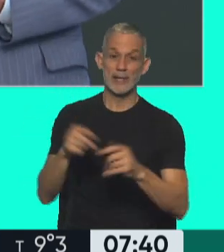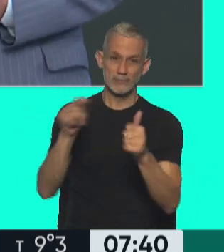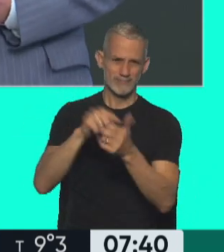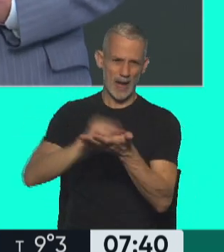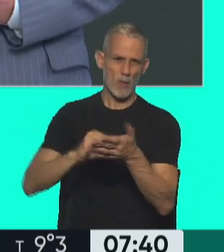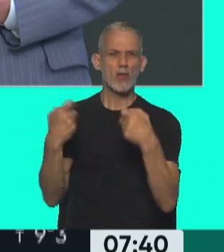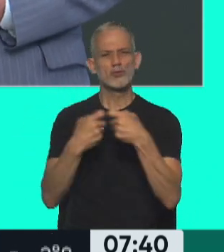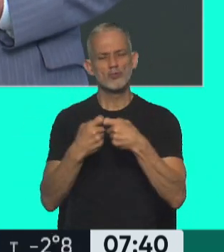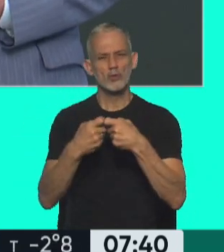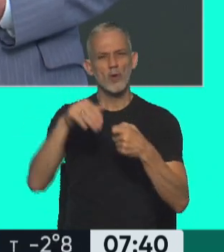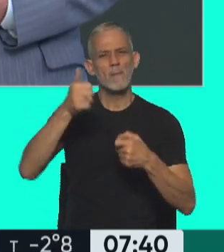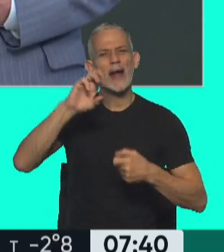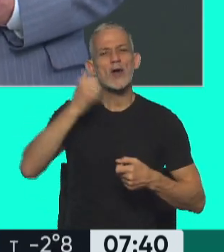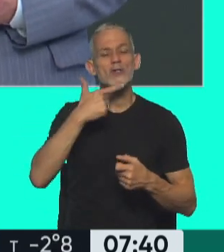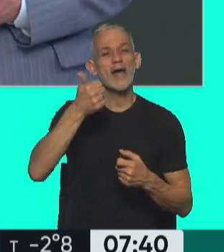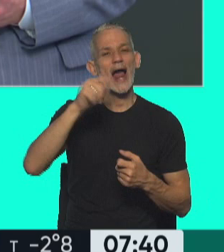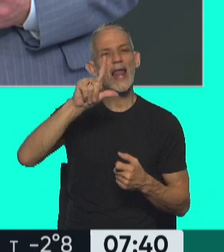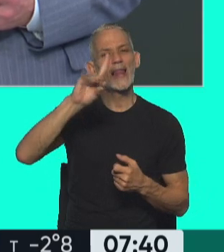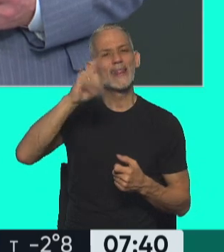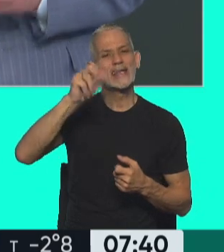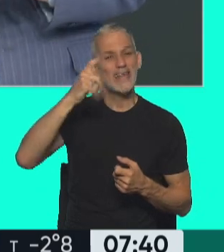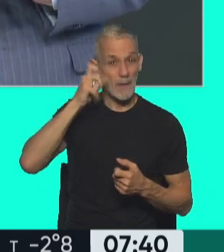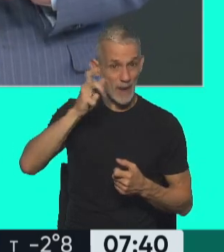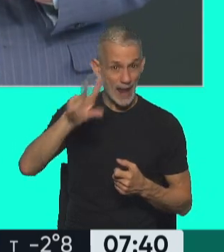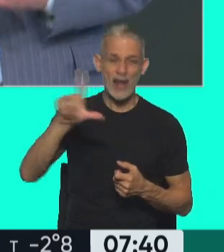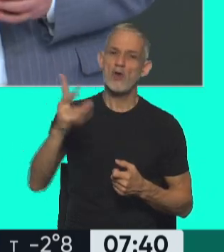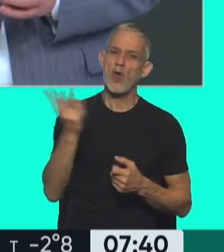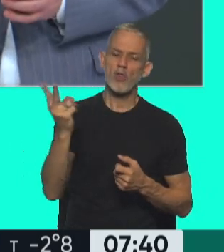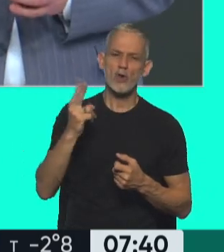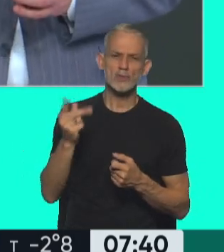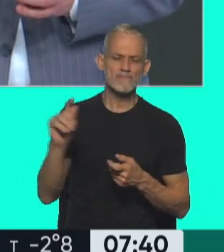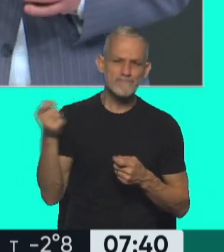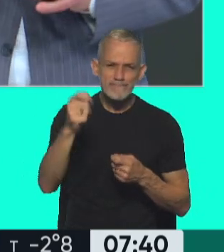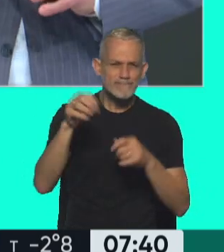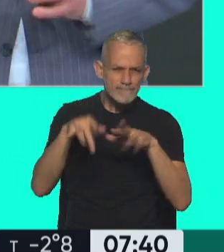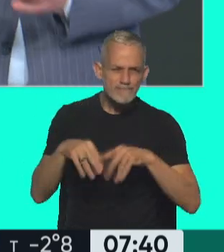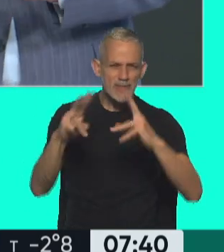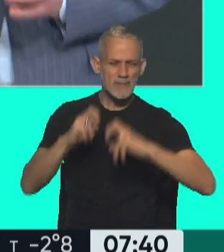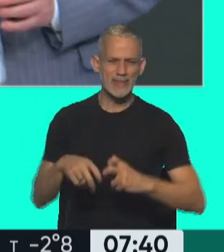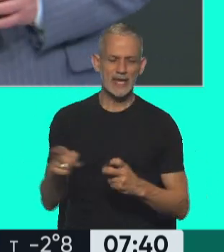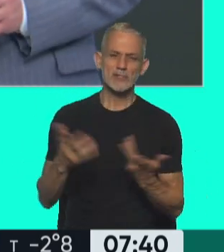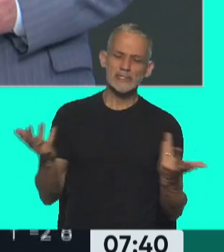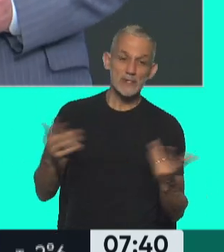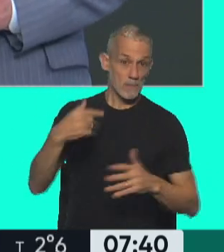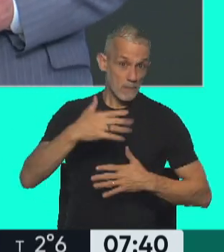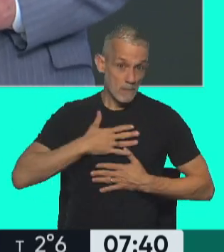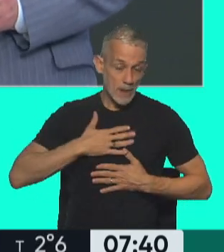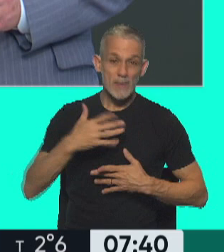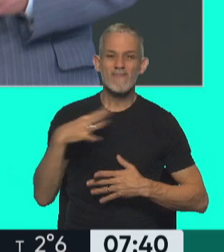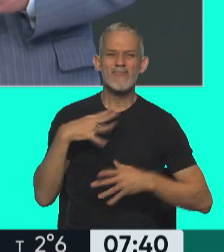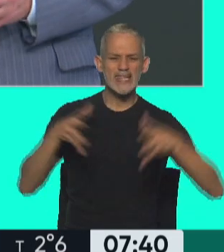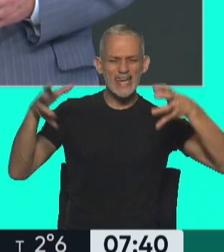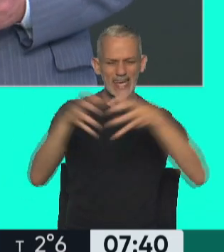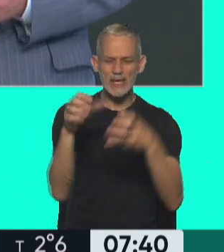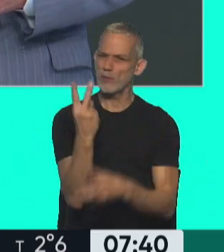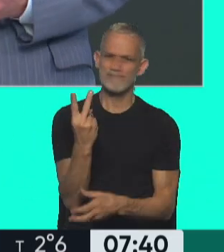su socio Marcos Aldazábal, quienes lleven adelante la querella. Tengo para mí que no está terminado de completar el equipo y